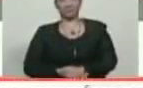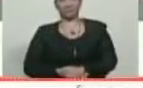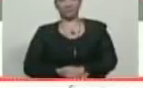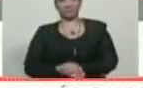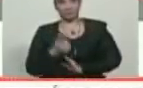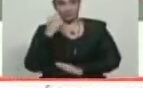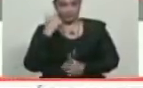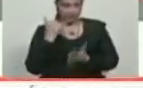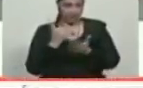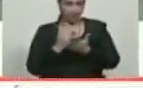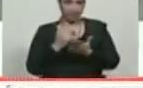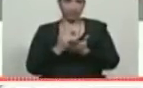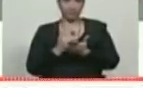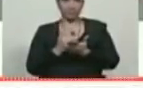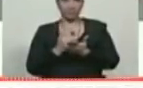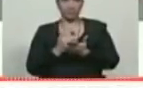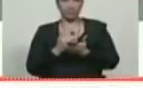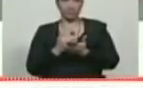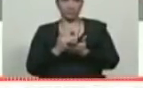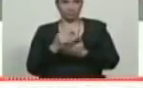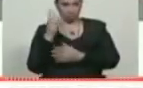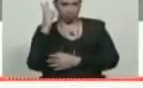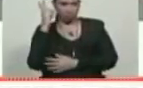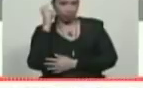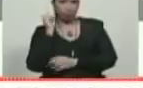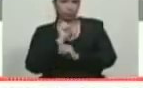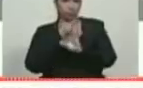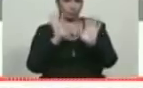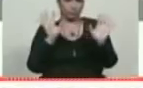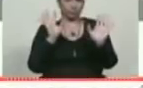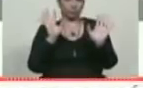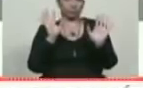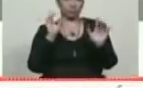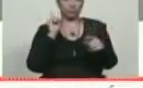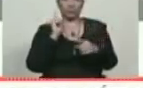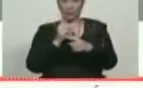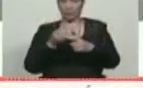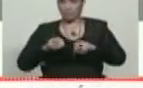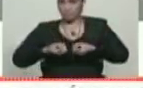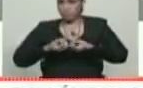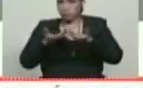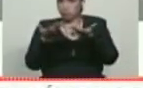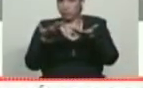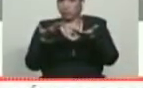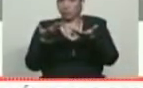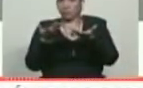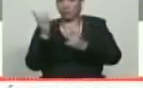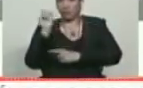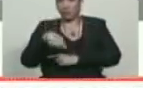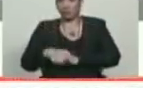Miren, escuchen esto, porque hay que transmitirlo también.